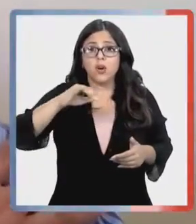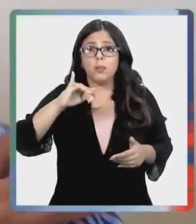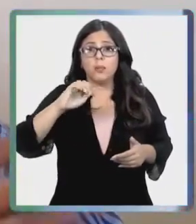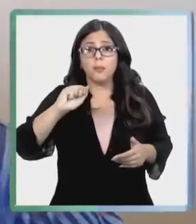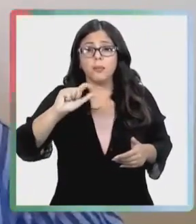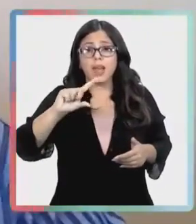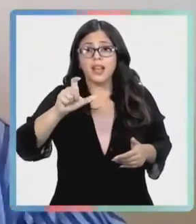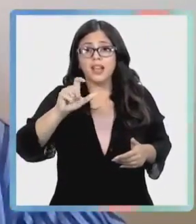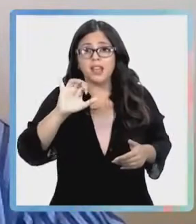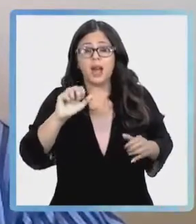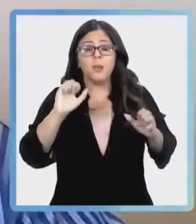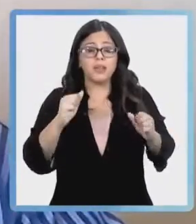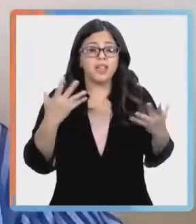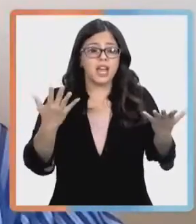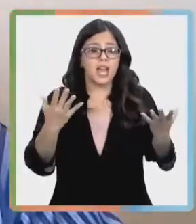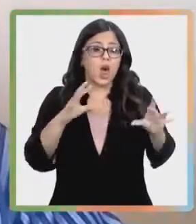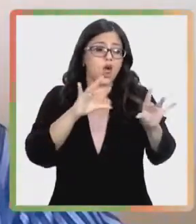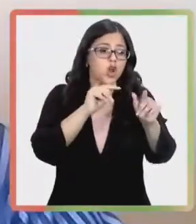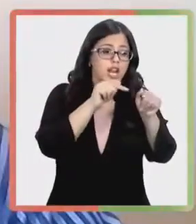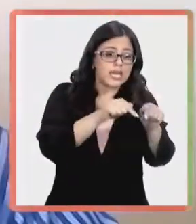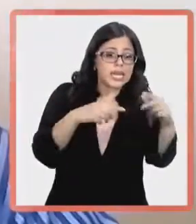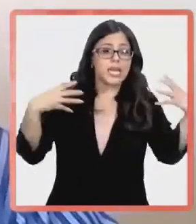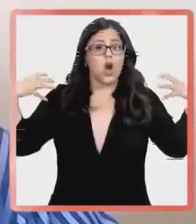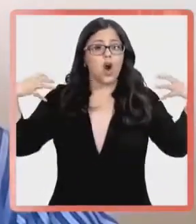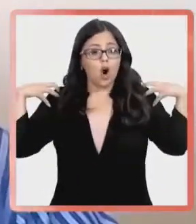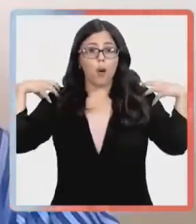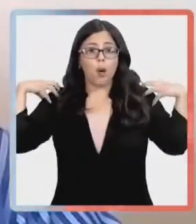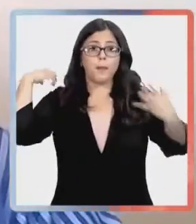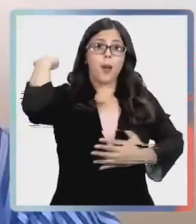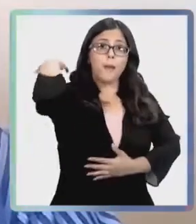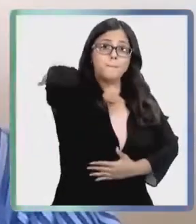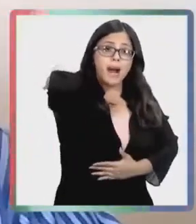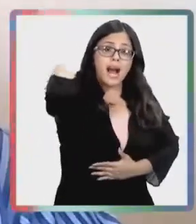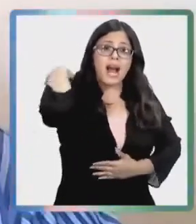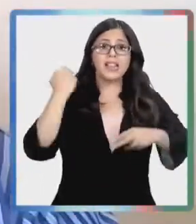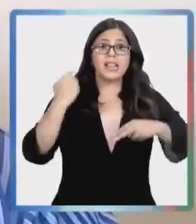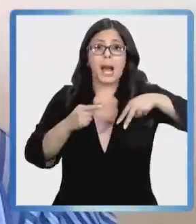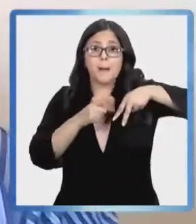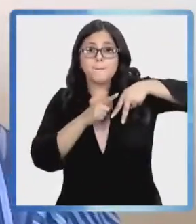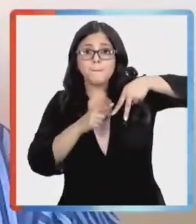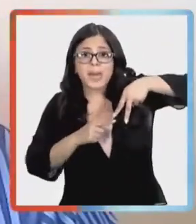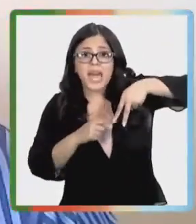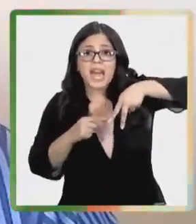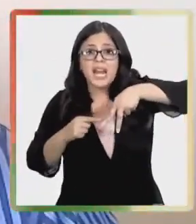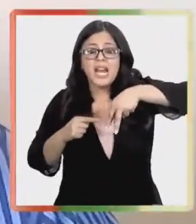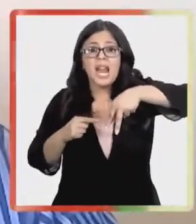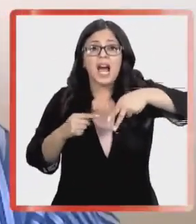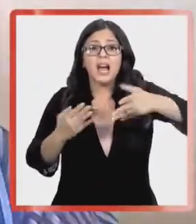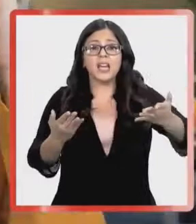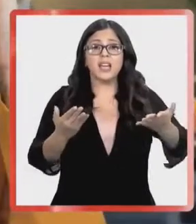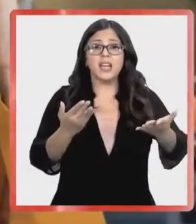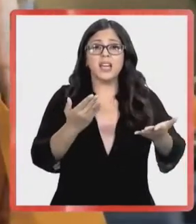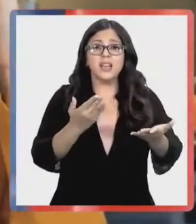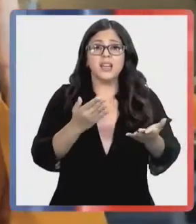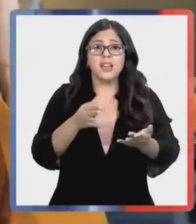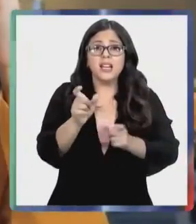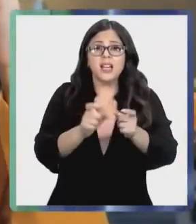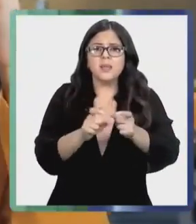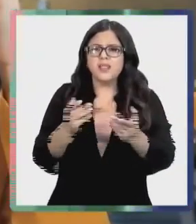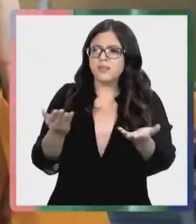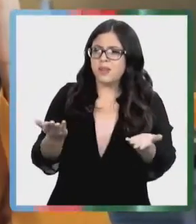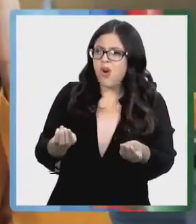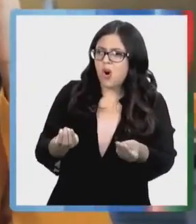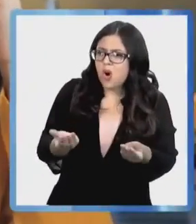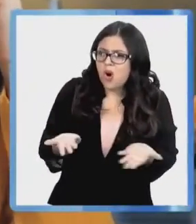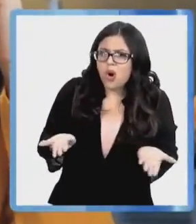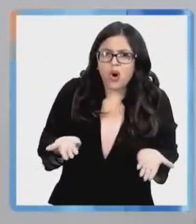aquí, después se traslada al otro hombro, después pasa a la espalda, después pasa a una pierna, una cadera, y la verdad es que el público en general dice, pero ¿cómo va a